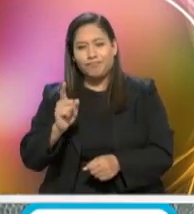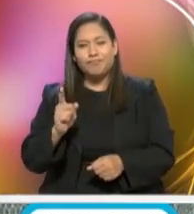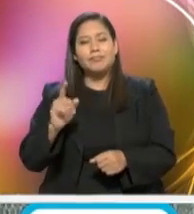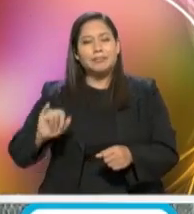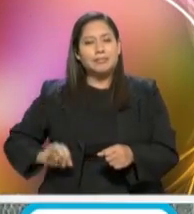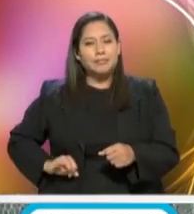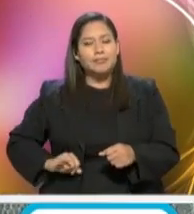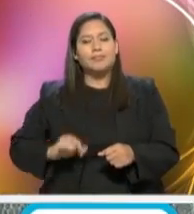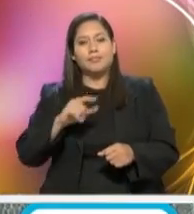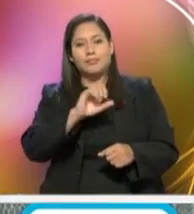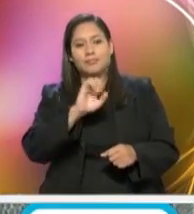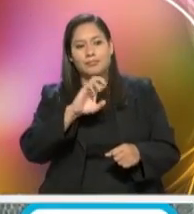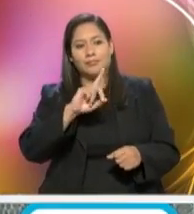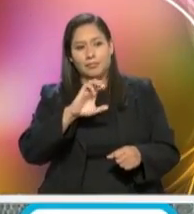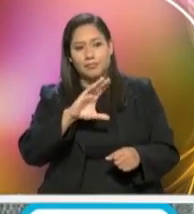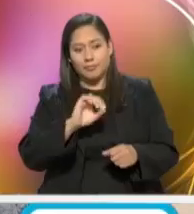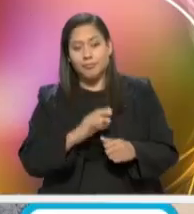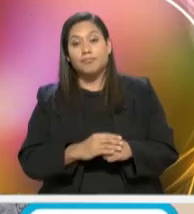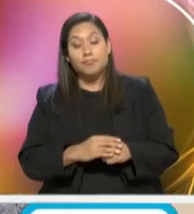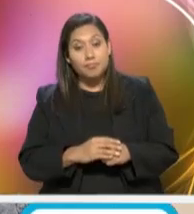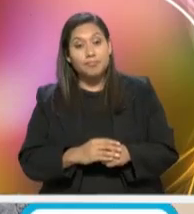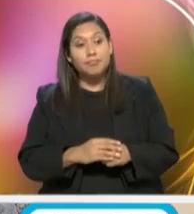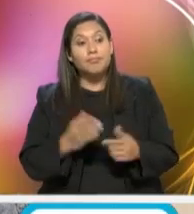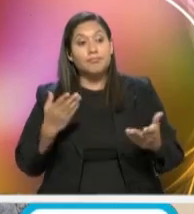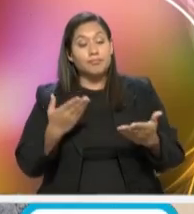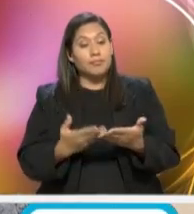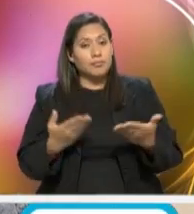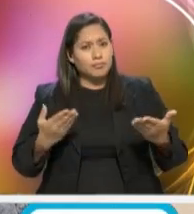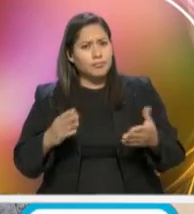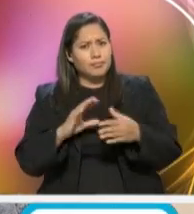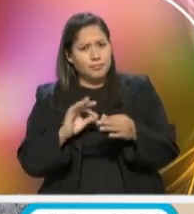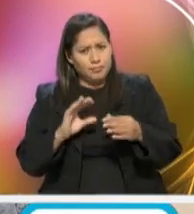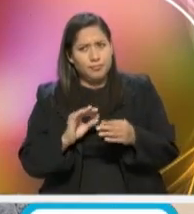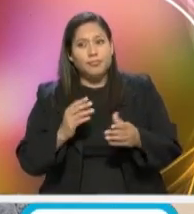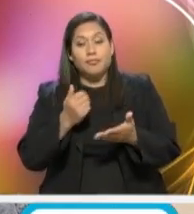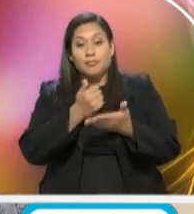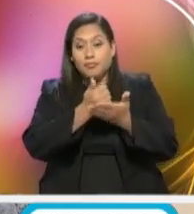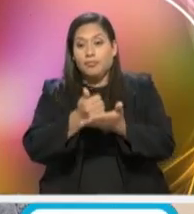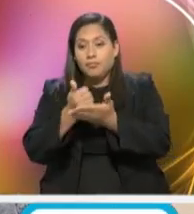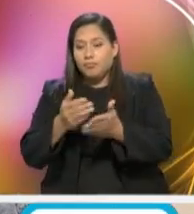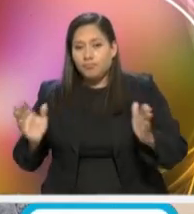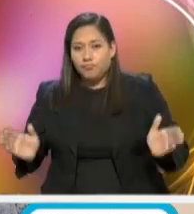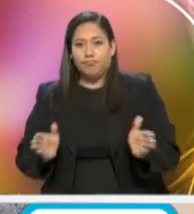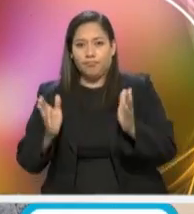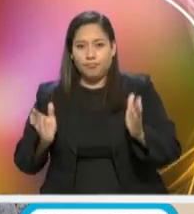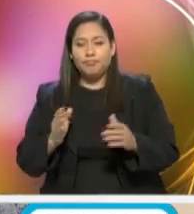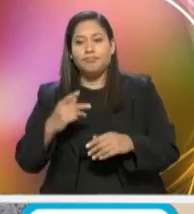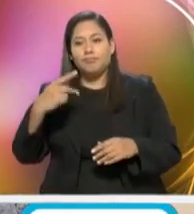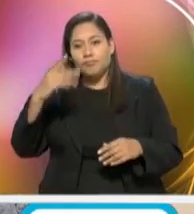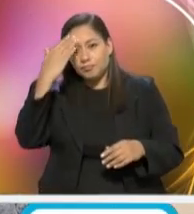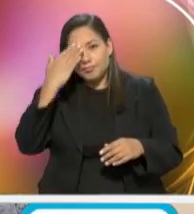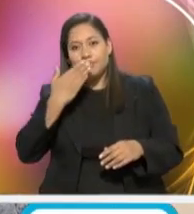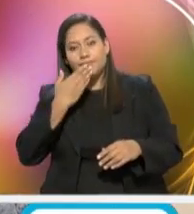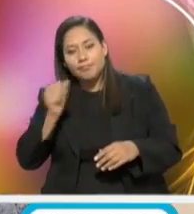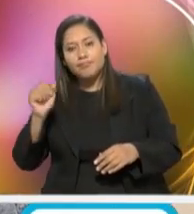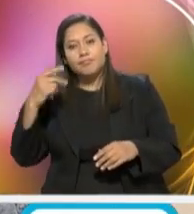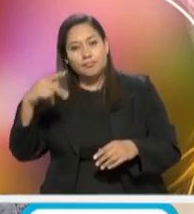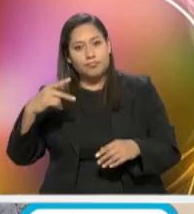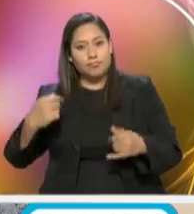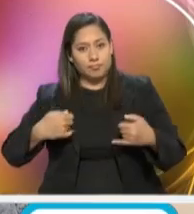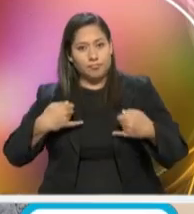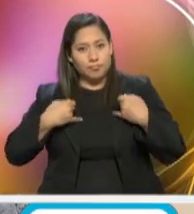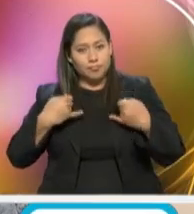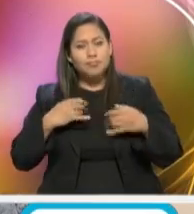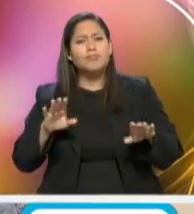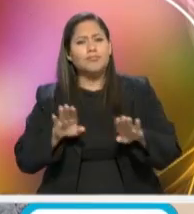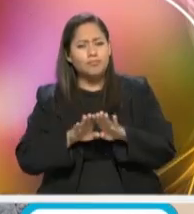interés de parte de la Secretaría, ¿no? Ahora habla específicamente de ayudar a fomentar, ¿no?, las habilidades a los jóvenes. Sí.